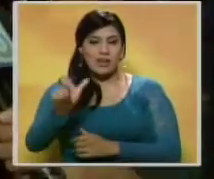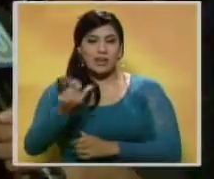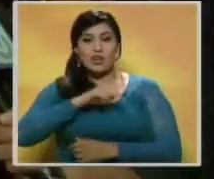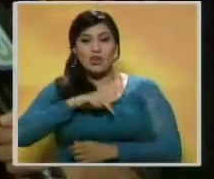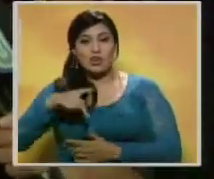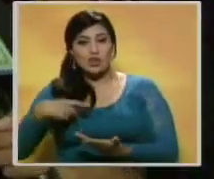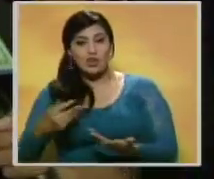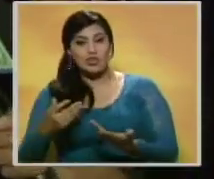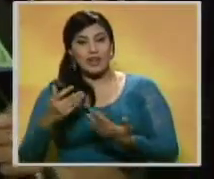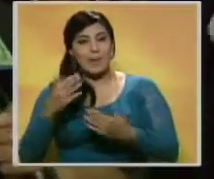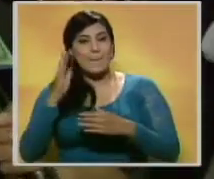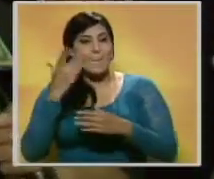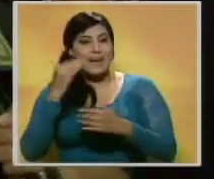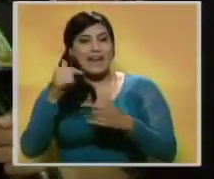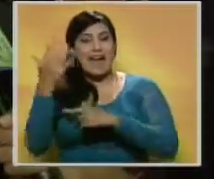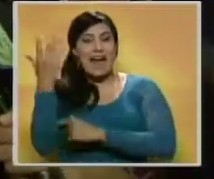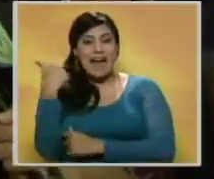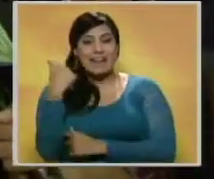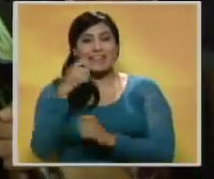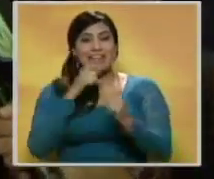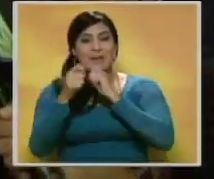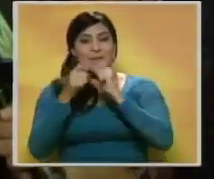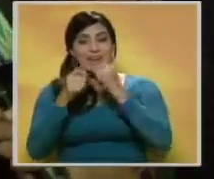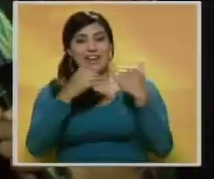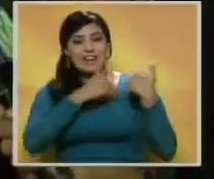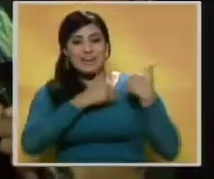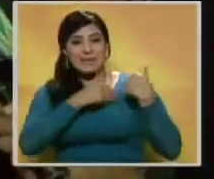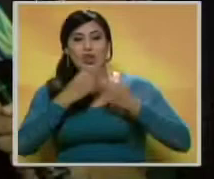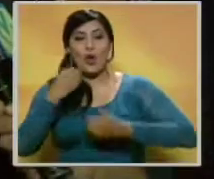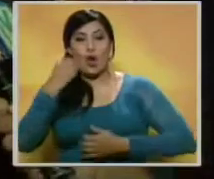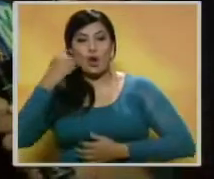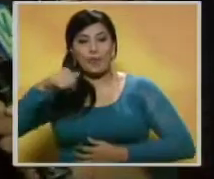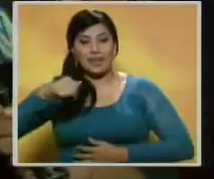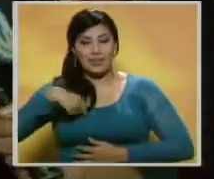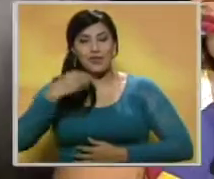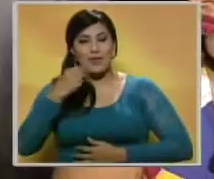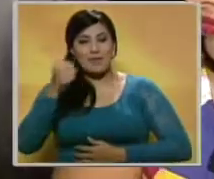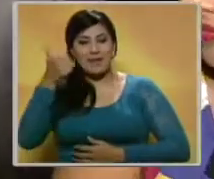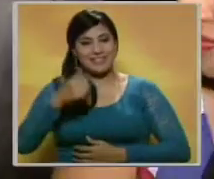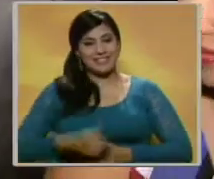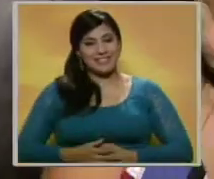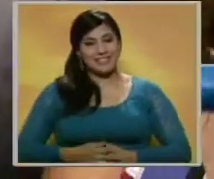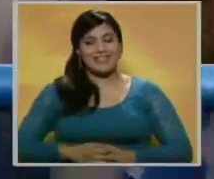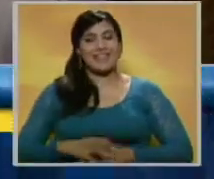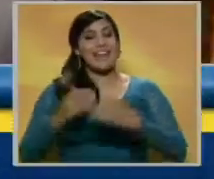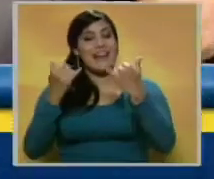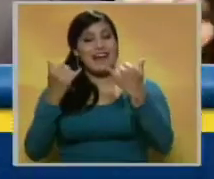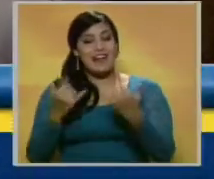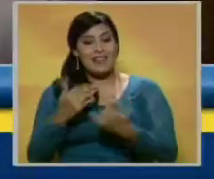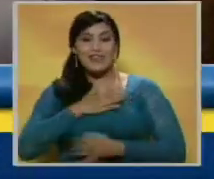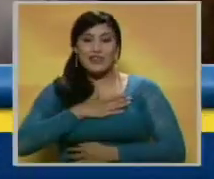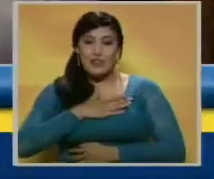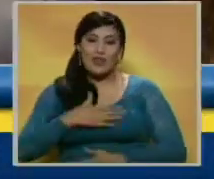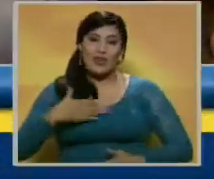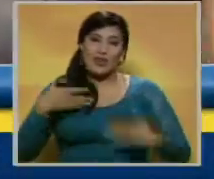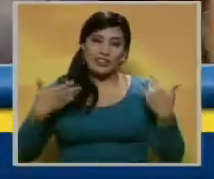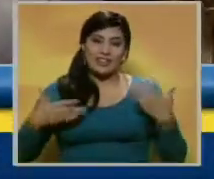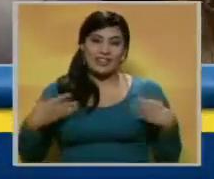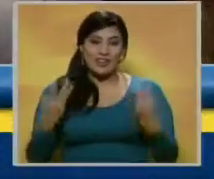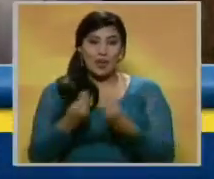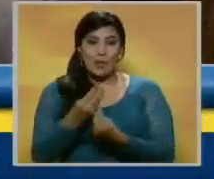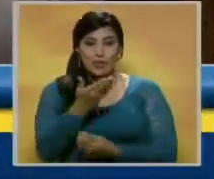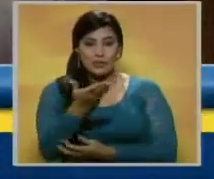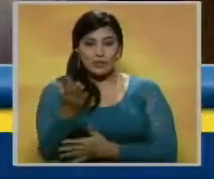somos de los que éramos corresponsales, somos los más chamitos aquí. Así es. Estoy muy contento de estar aquí compartiendo con todos ustedes